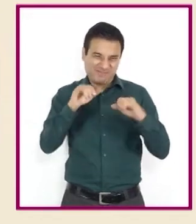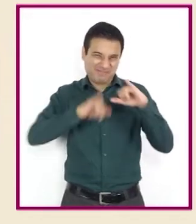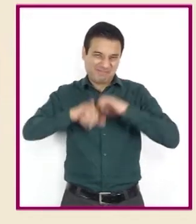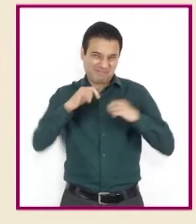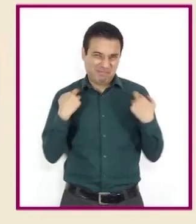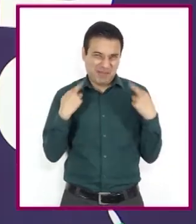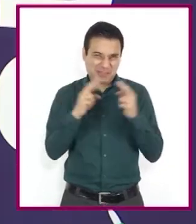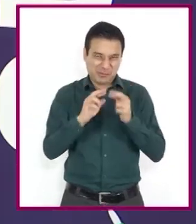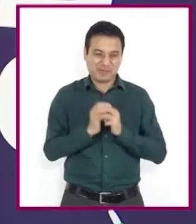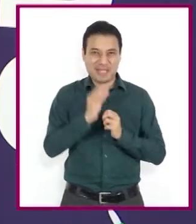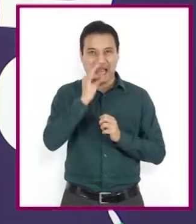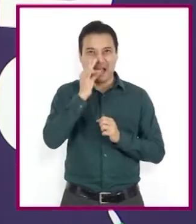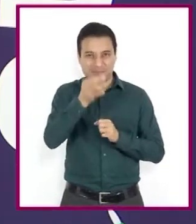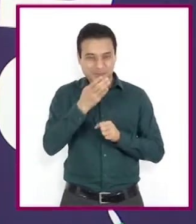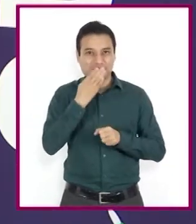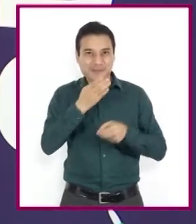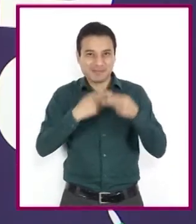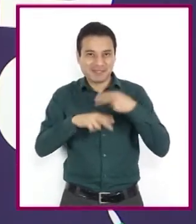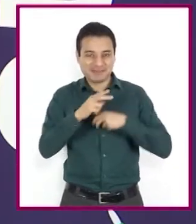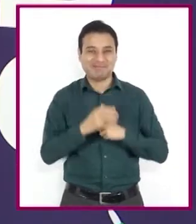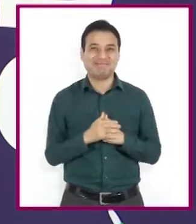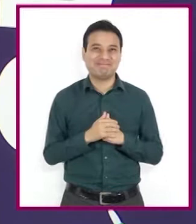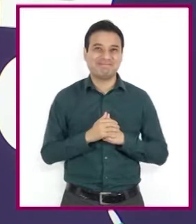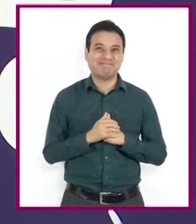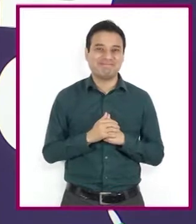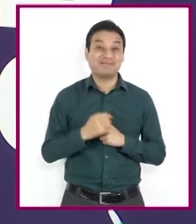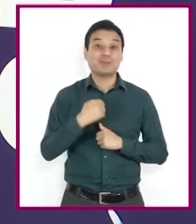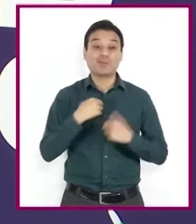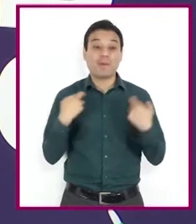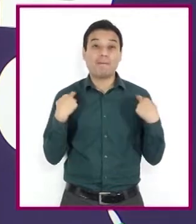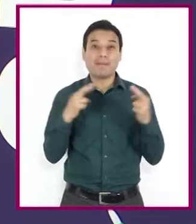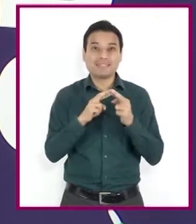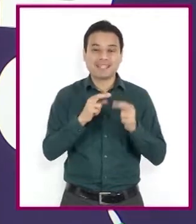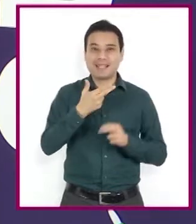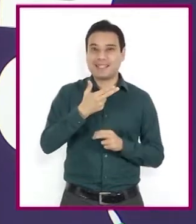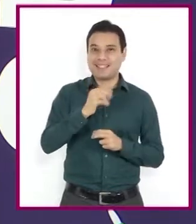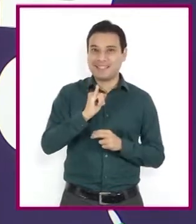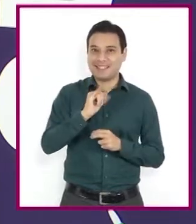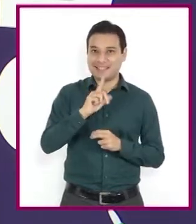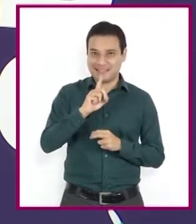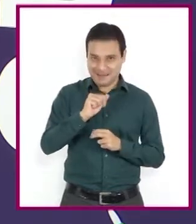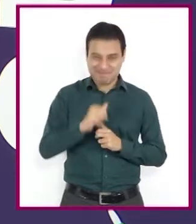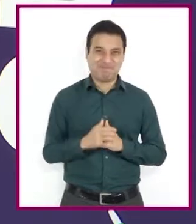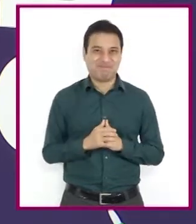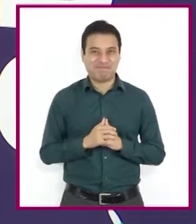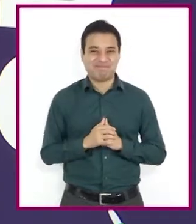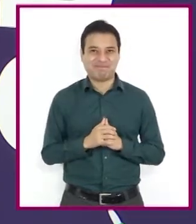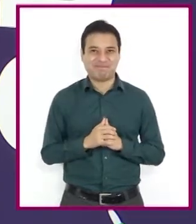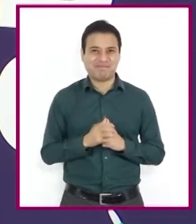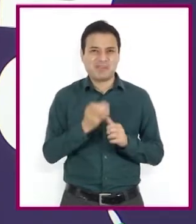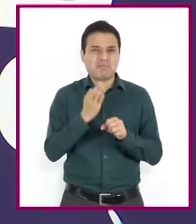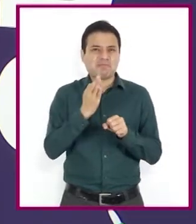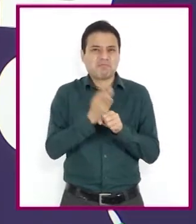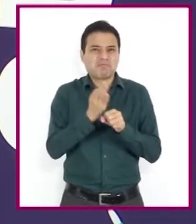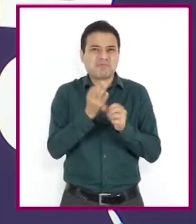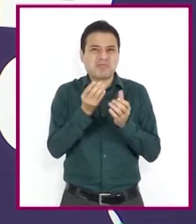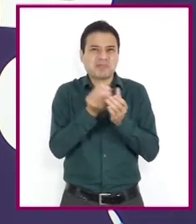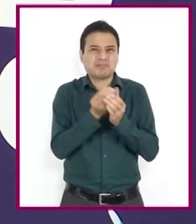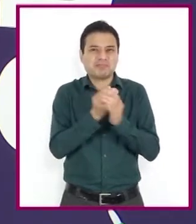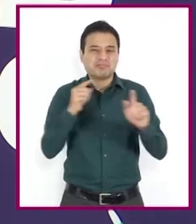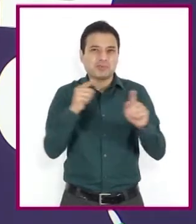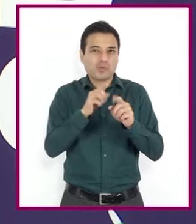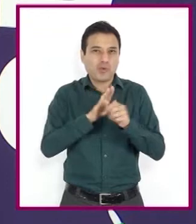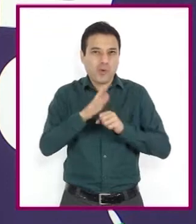Químicas, les doy la más cordial bienvenida. Soy la maestra Hilda María Fuentes López. El propósito de esta sesión